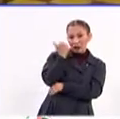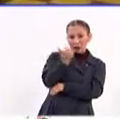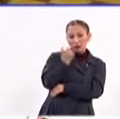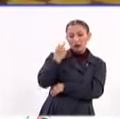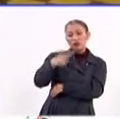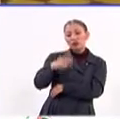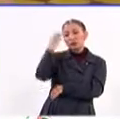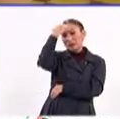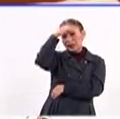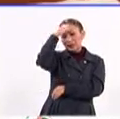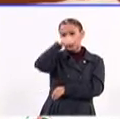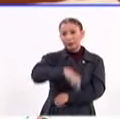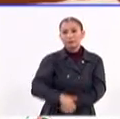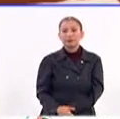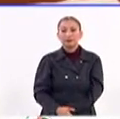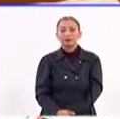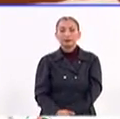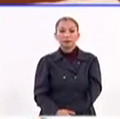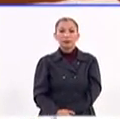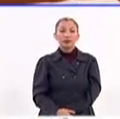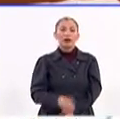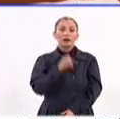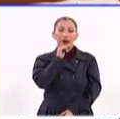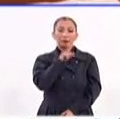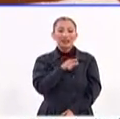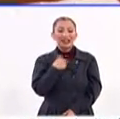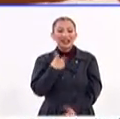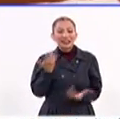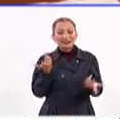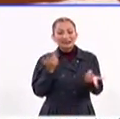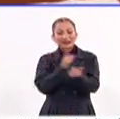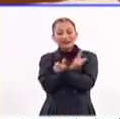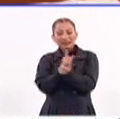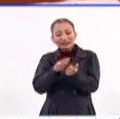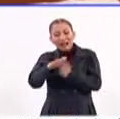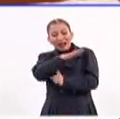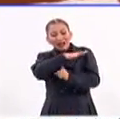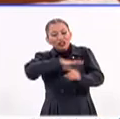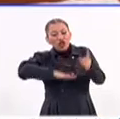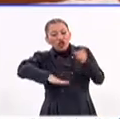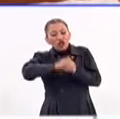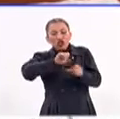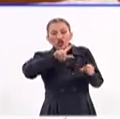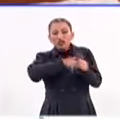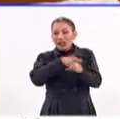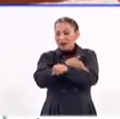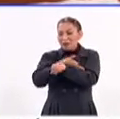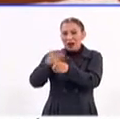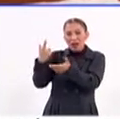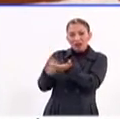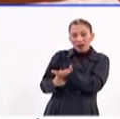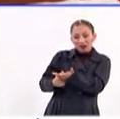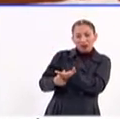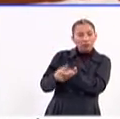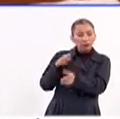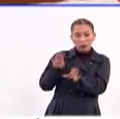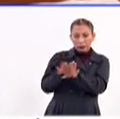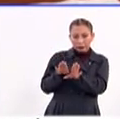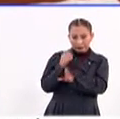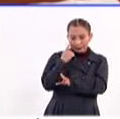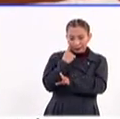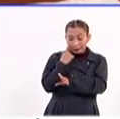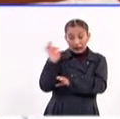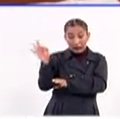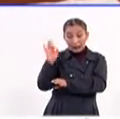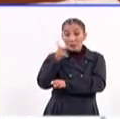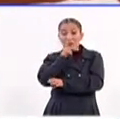a través de experiencias. También es la interacción con el entorno social y familiar. ¿A qué me refiero? A